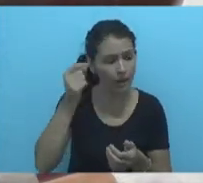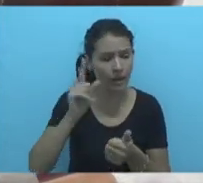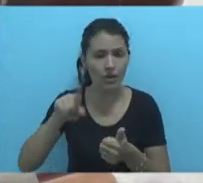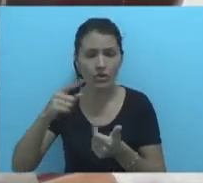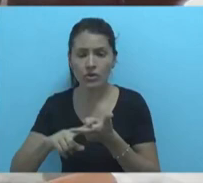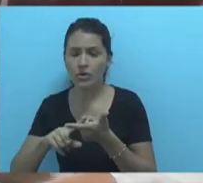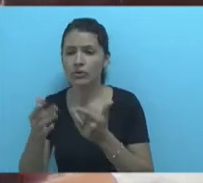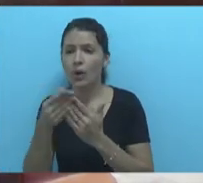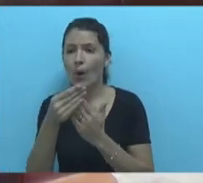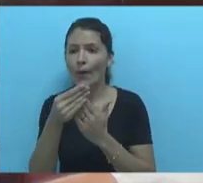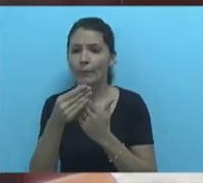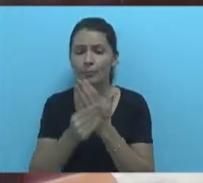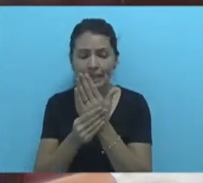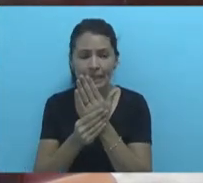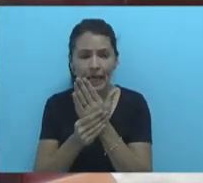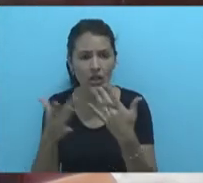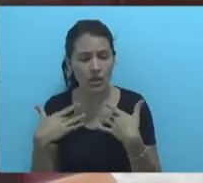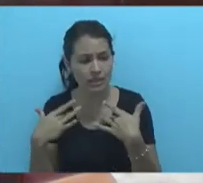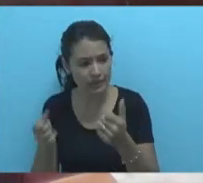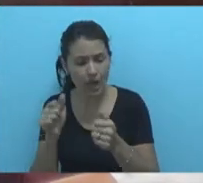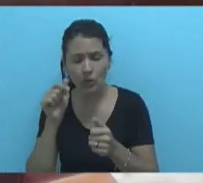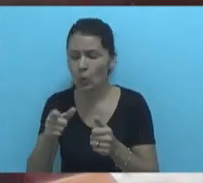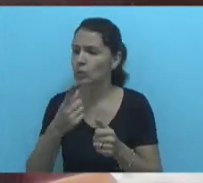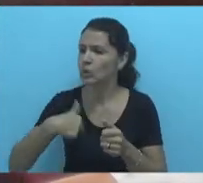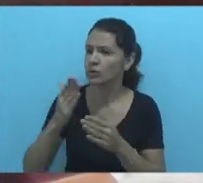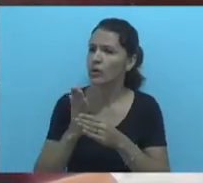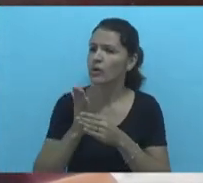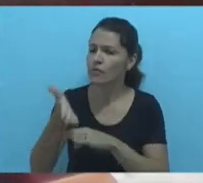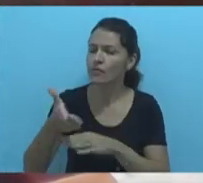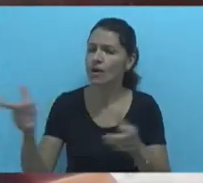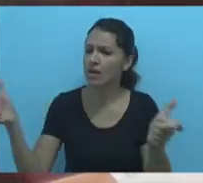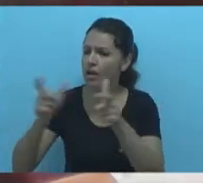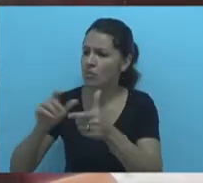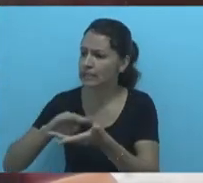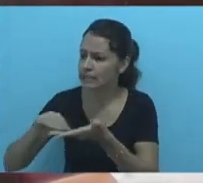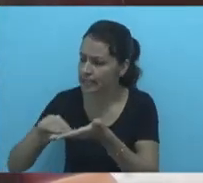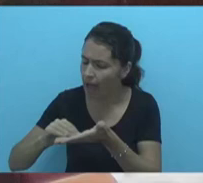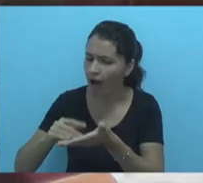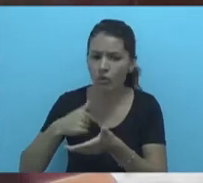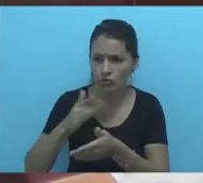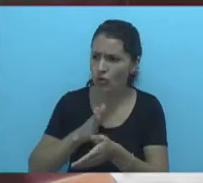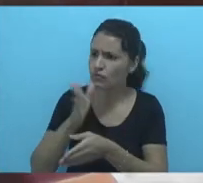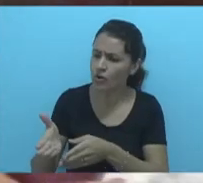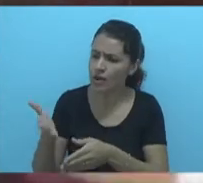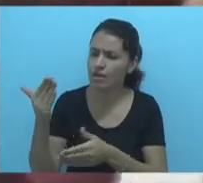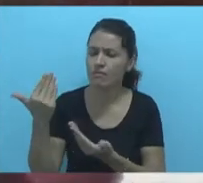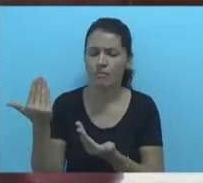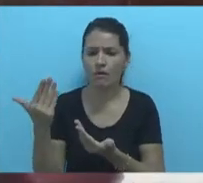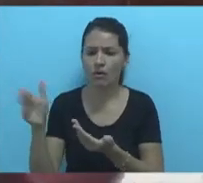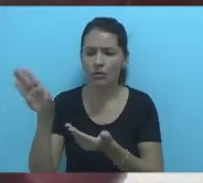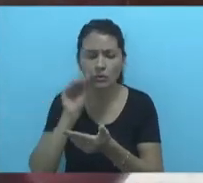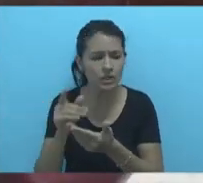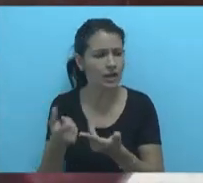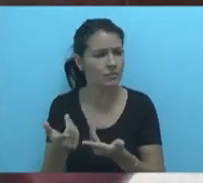ministro Moroni, que lo fuimos a escuchar al Senado cuando vino a decir las bondades. Entonces parece que bajamos,